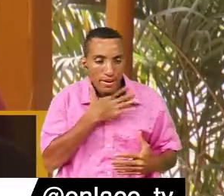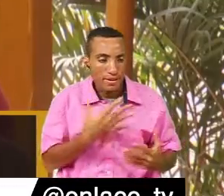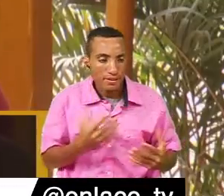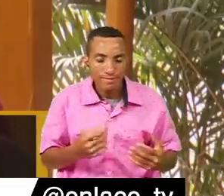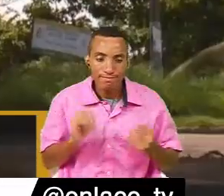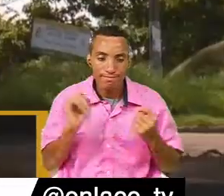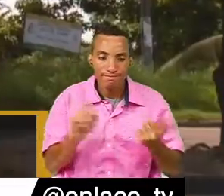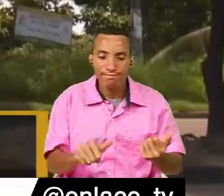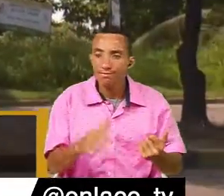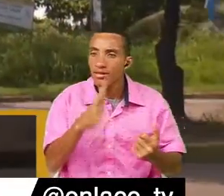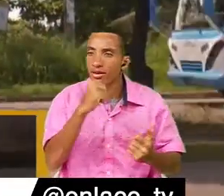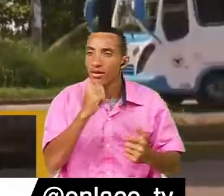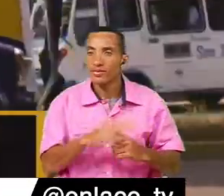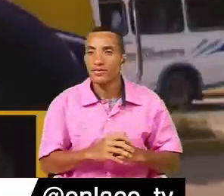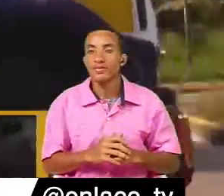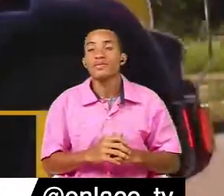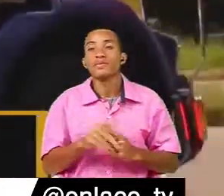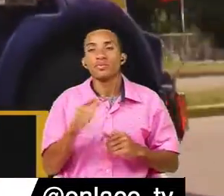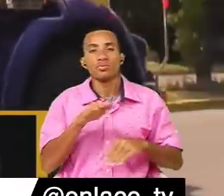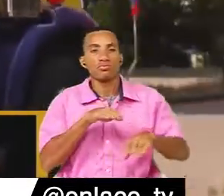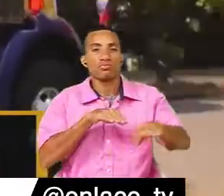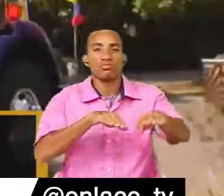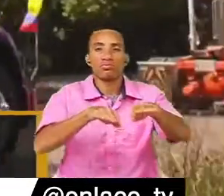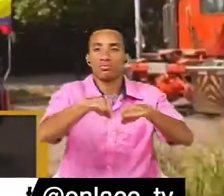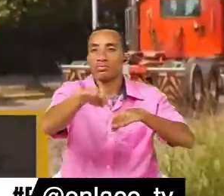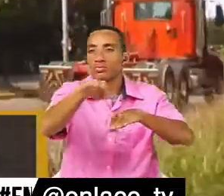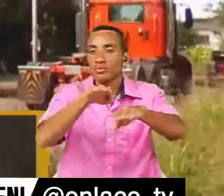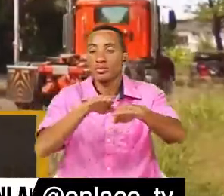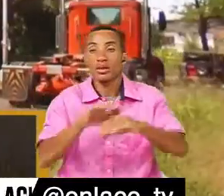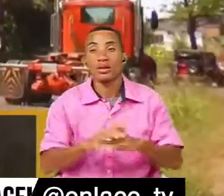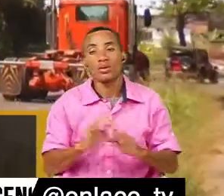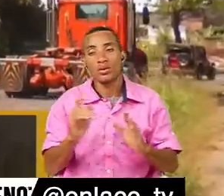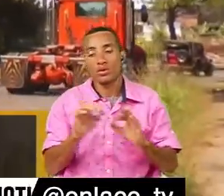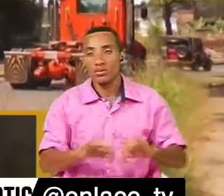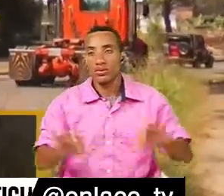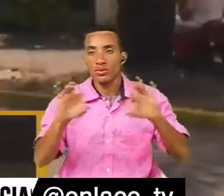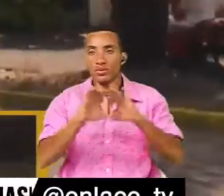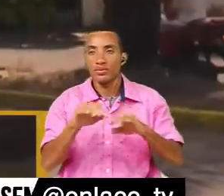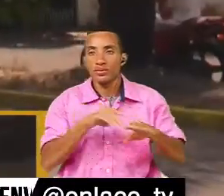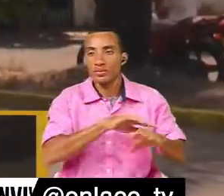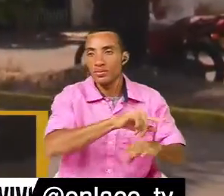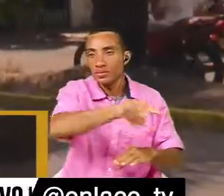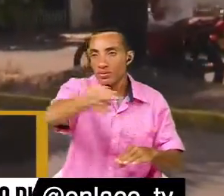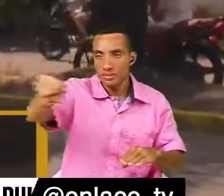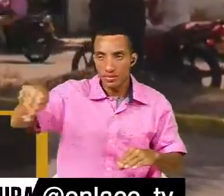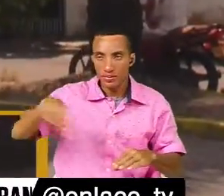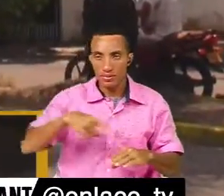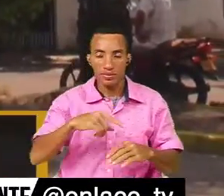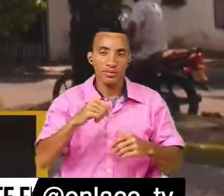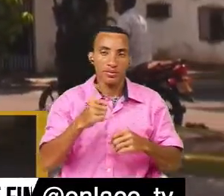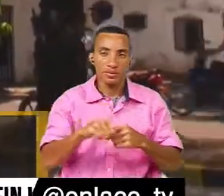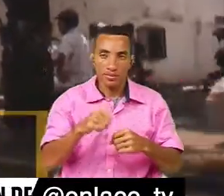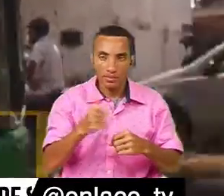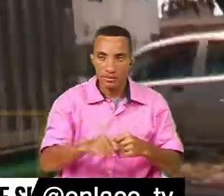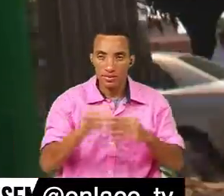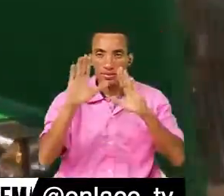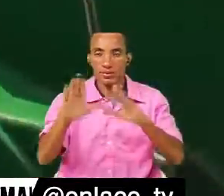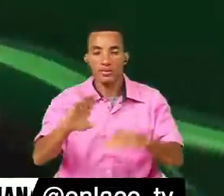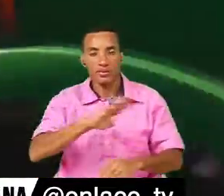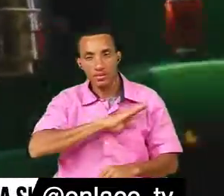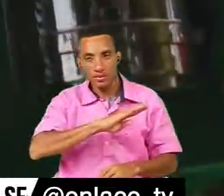no estamos llevando nada. La caravana recorrió puntos importantes de la ciudad como la avenida Circunvalar, el llenadero de Ecopetrol, alcaldía y sector